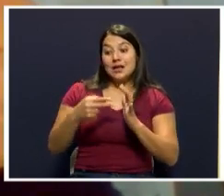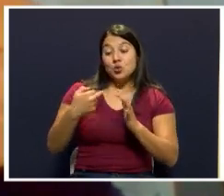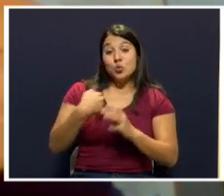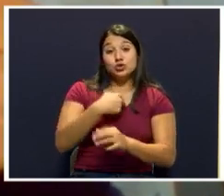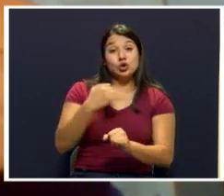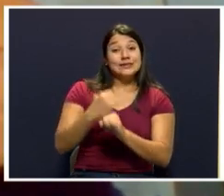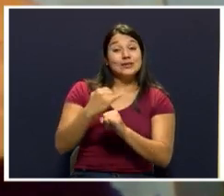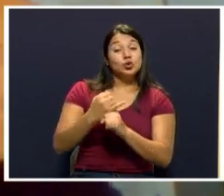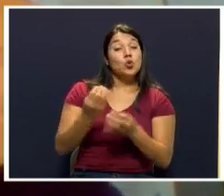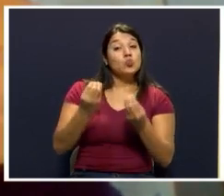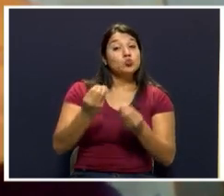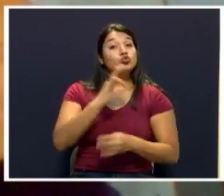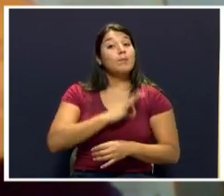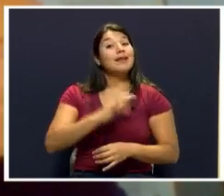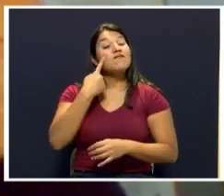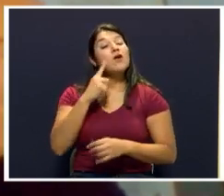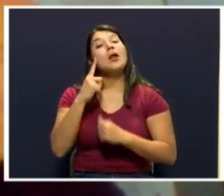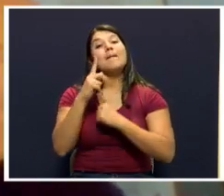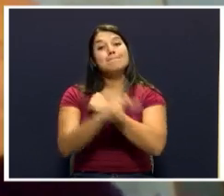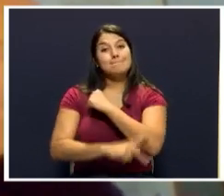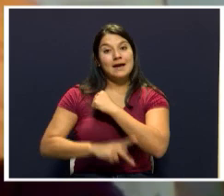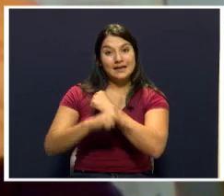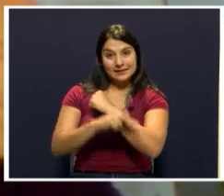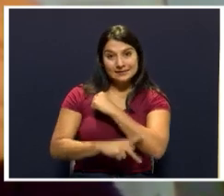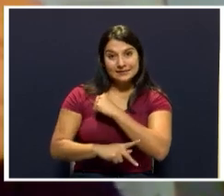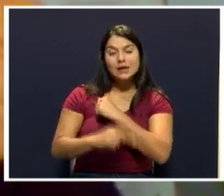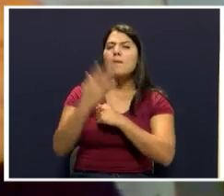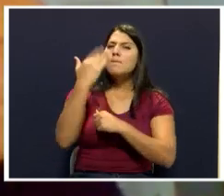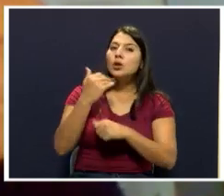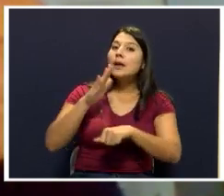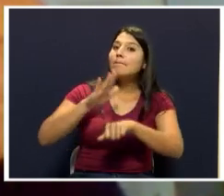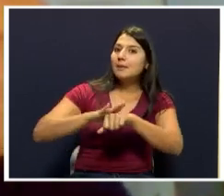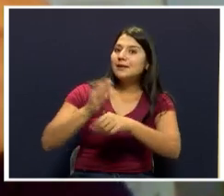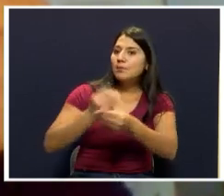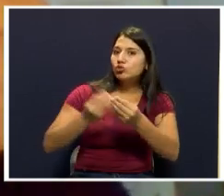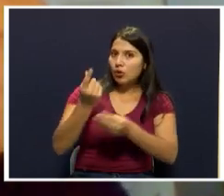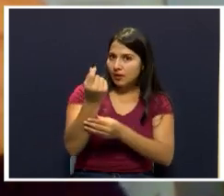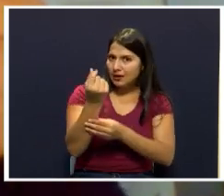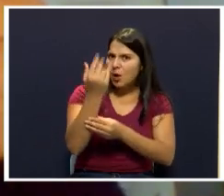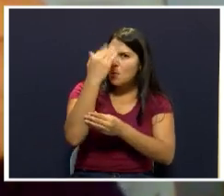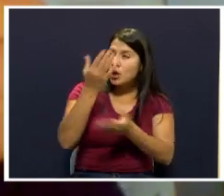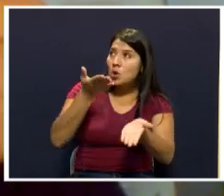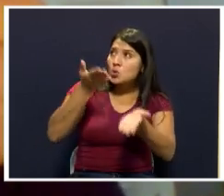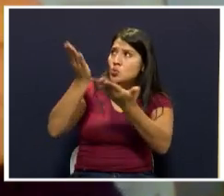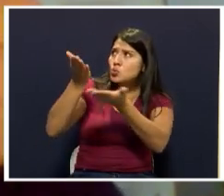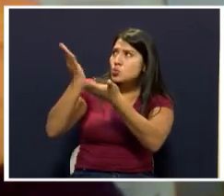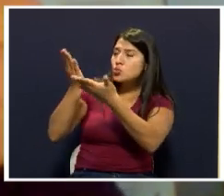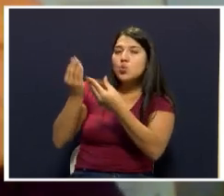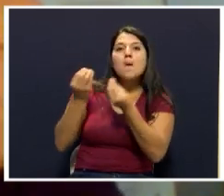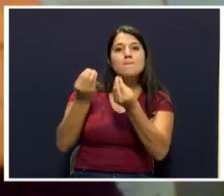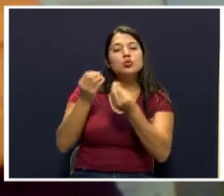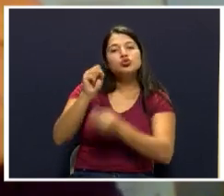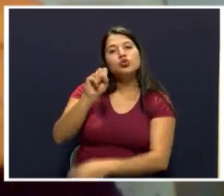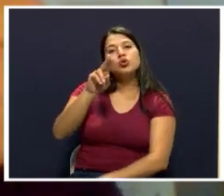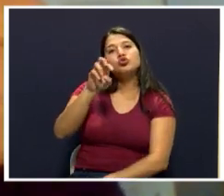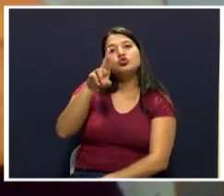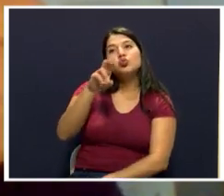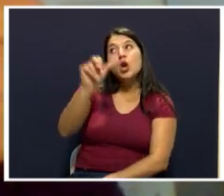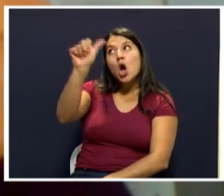del dinero que generan las exportaciones y las ventas de sueros, Yo diría que lo más importante es que este